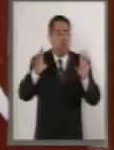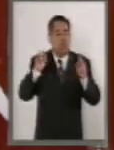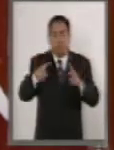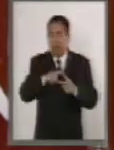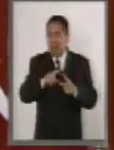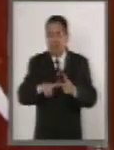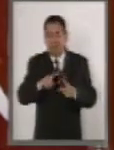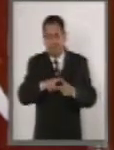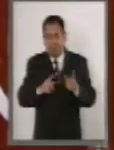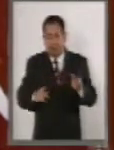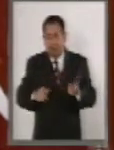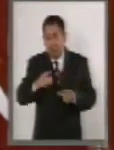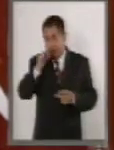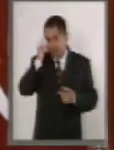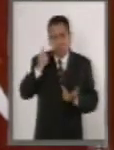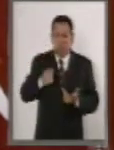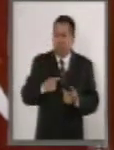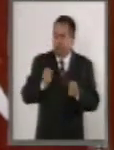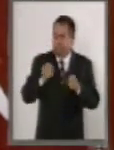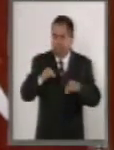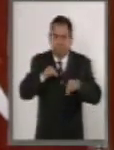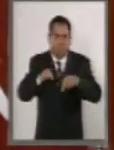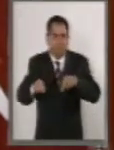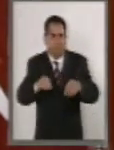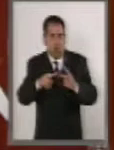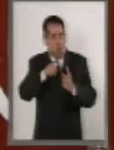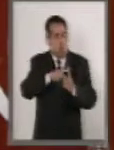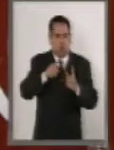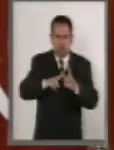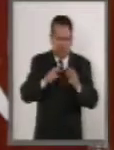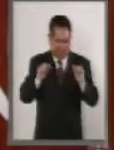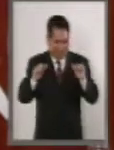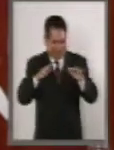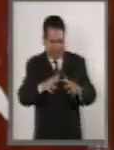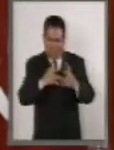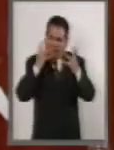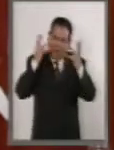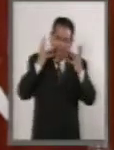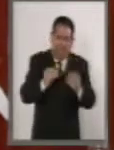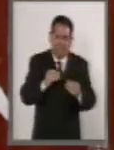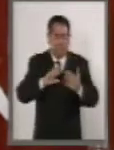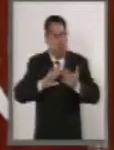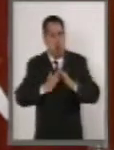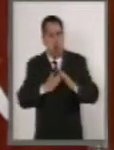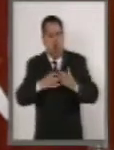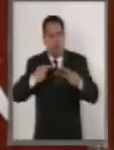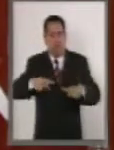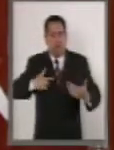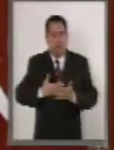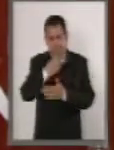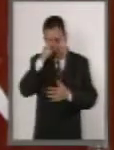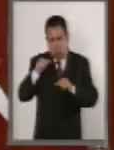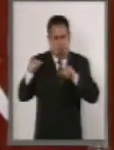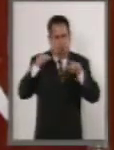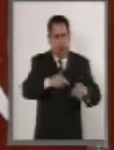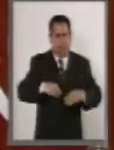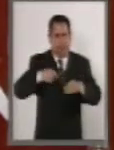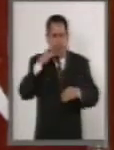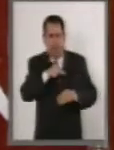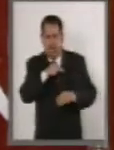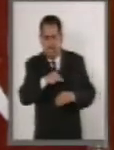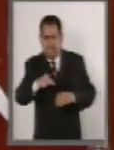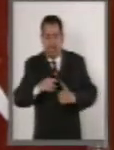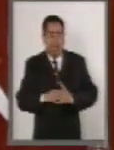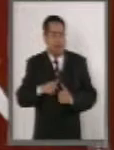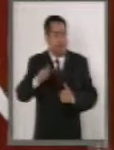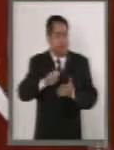Ángeles no son la excepción, ya que ambos concentran importantes comunidades de mexicanos. En el caso de